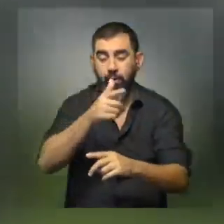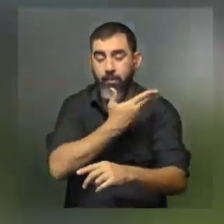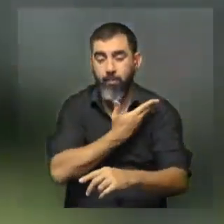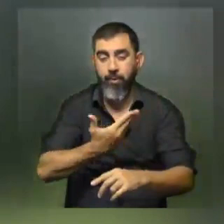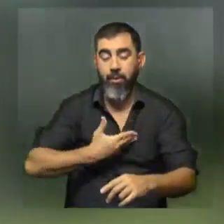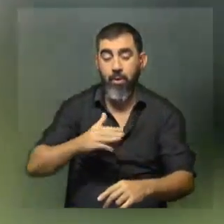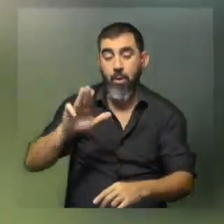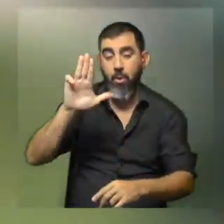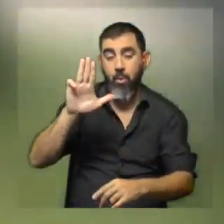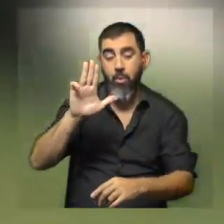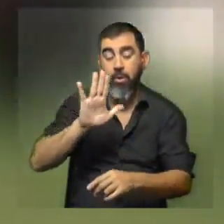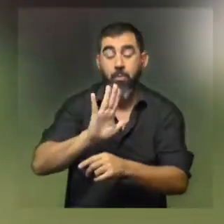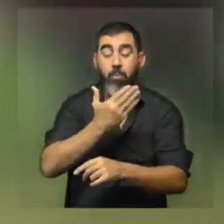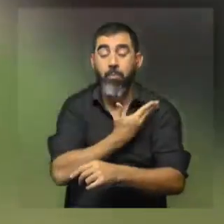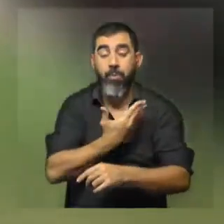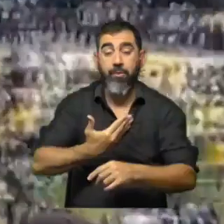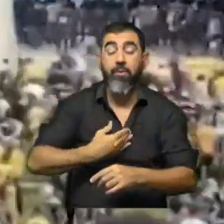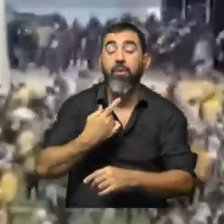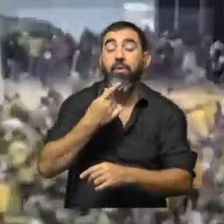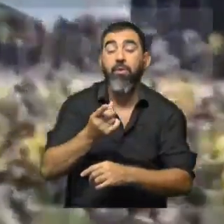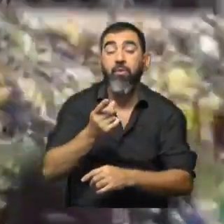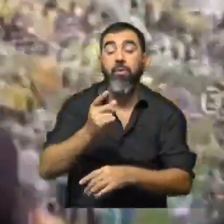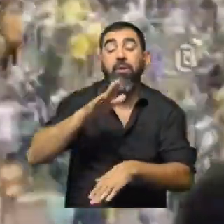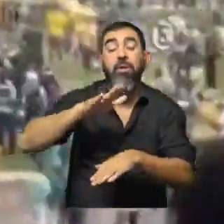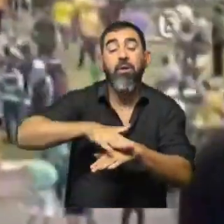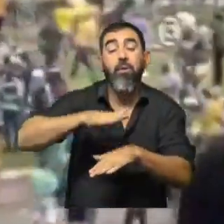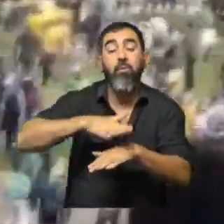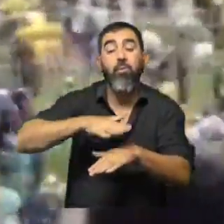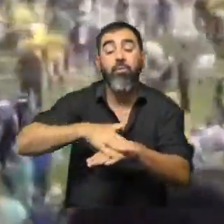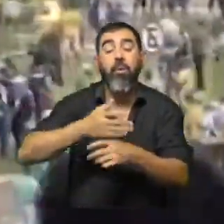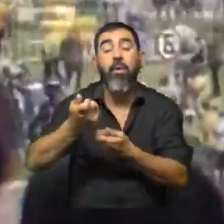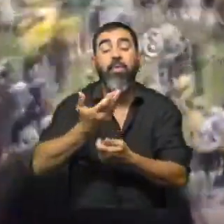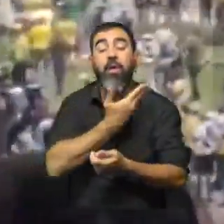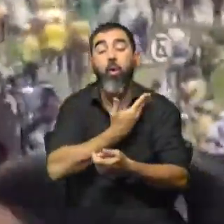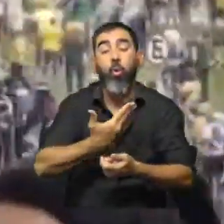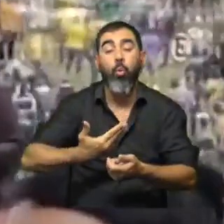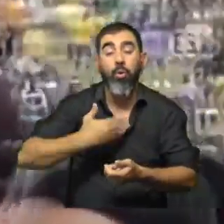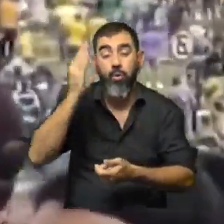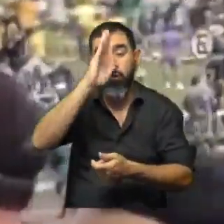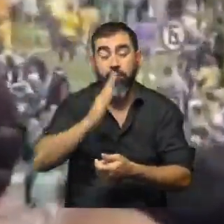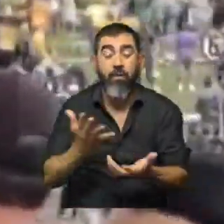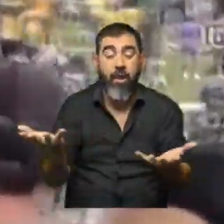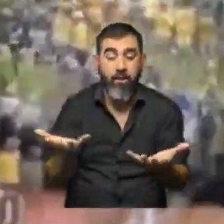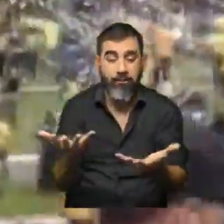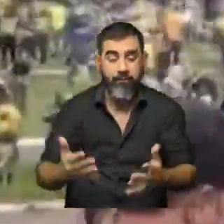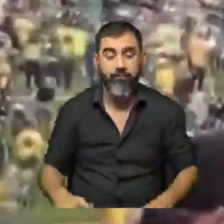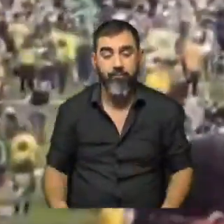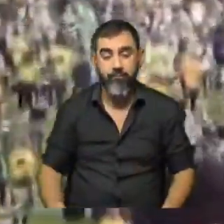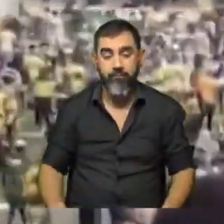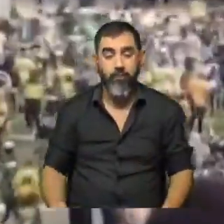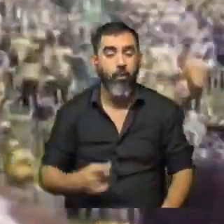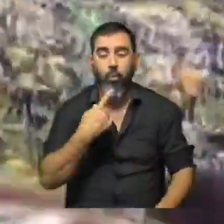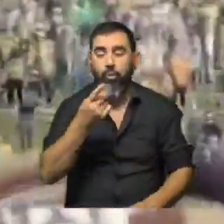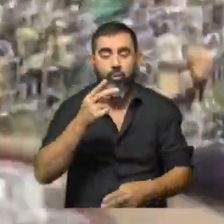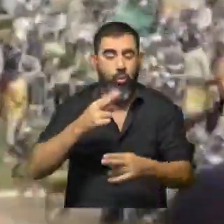presidente Lula como presidente, sino dijo quién está encargado del gobierno en este momento. No,